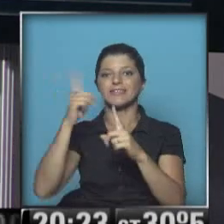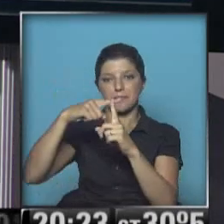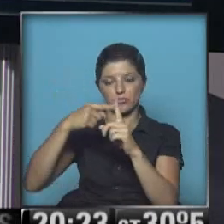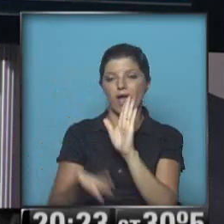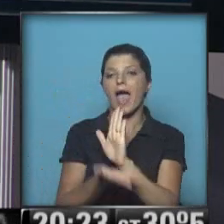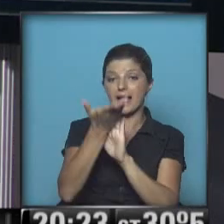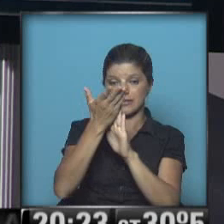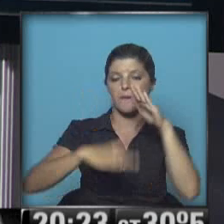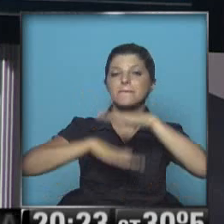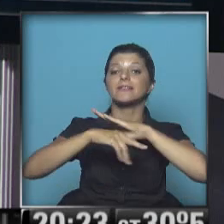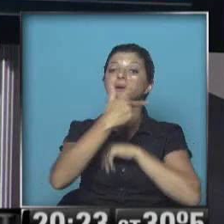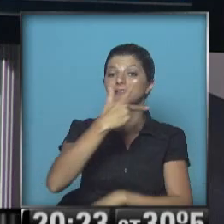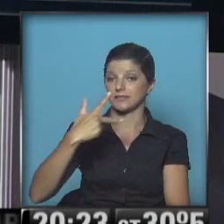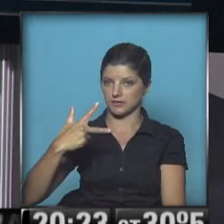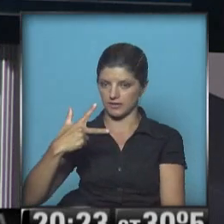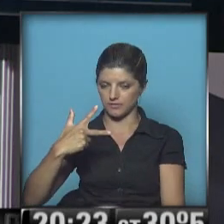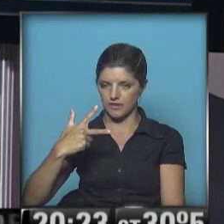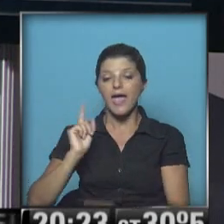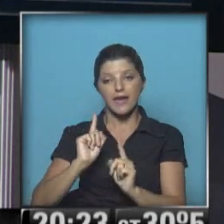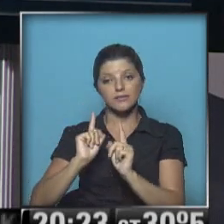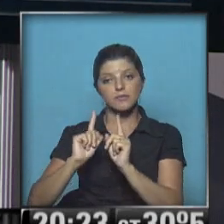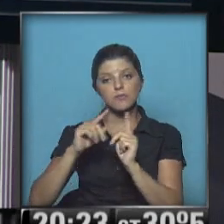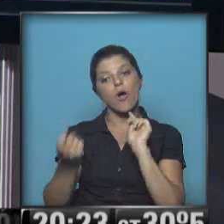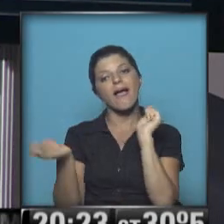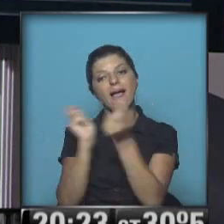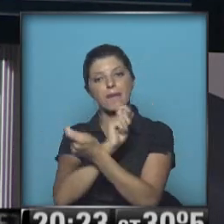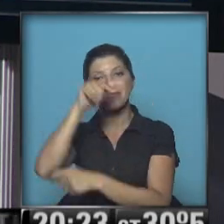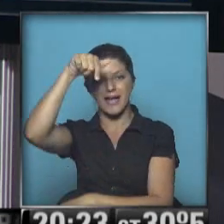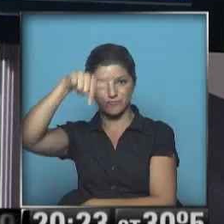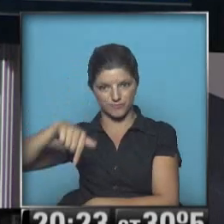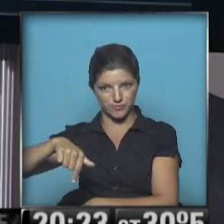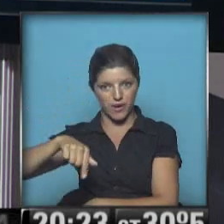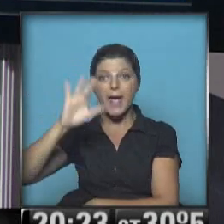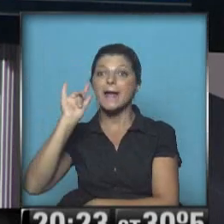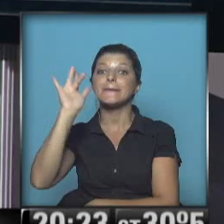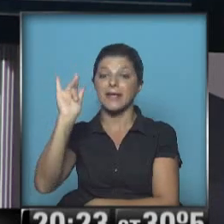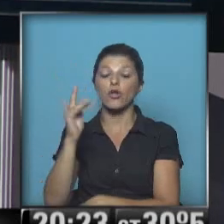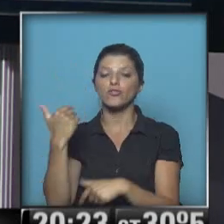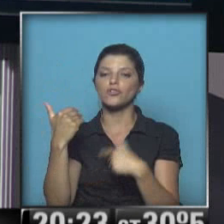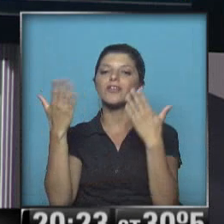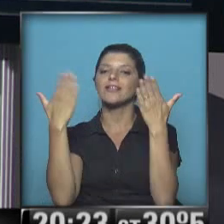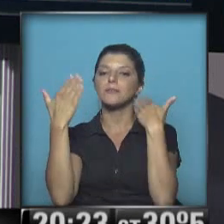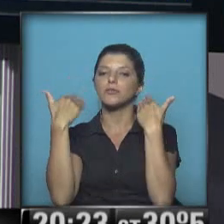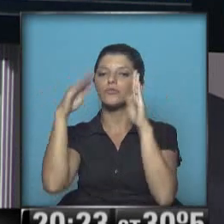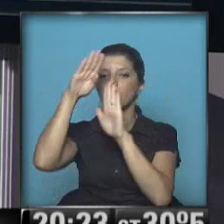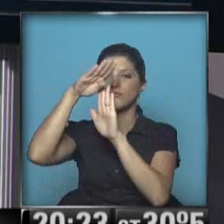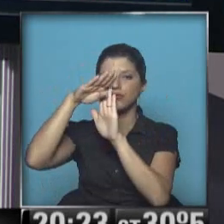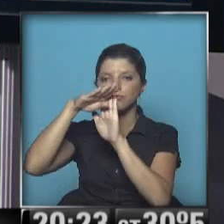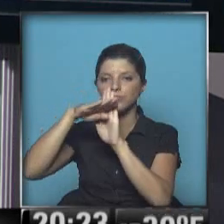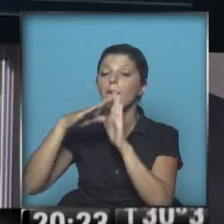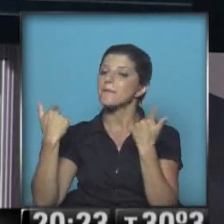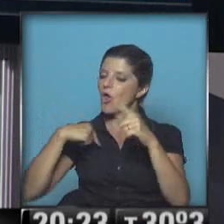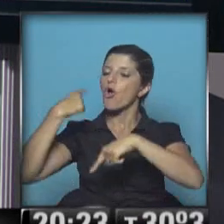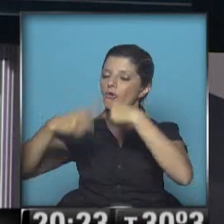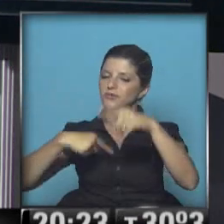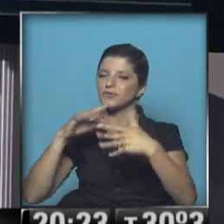máximas de 33 gr el viento cambiará el sector este sudeste a partir del día miércoles por por lo tanto bajará levemente la temperatura pero seguirá el